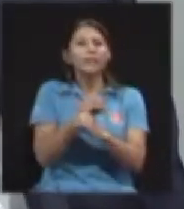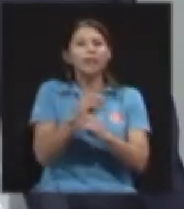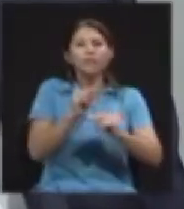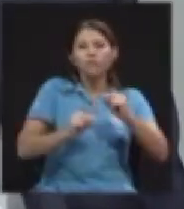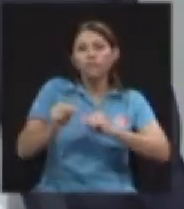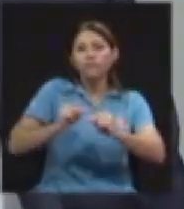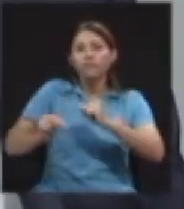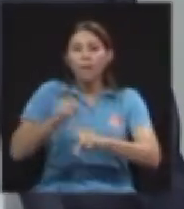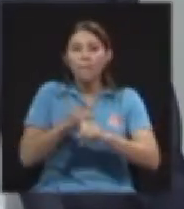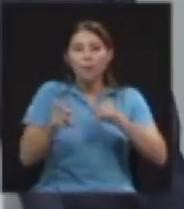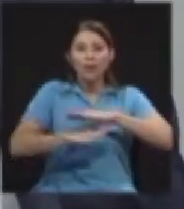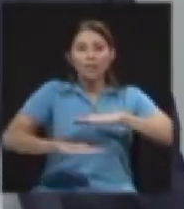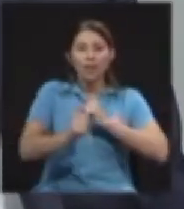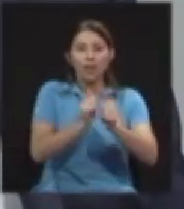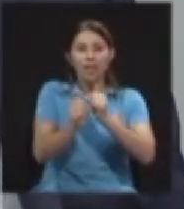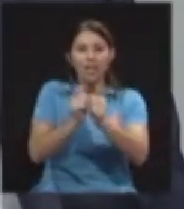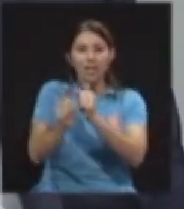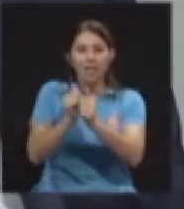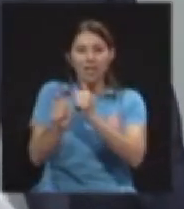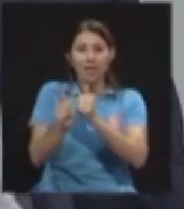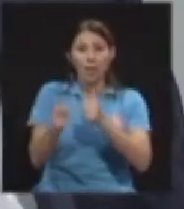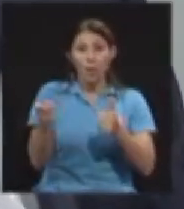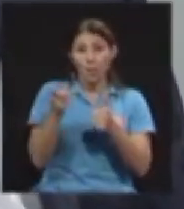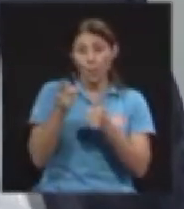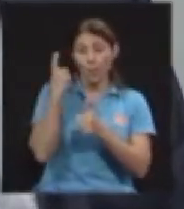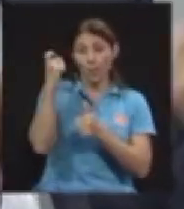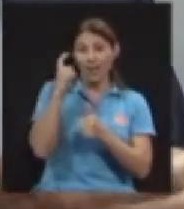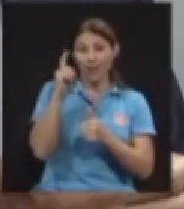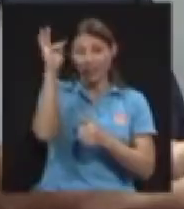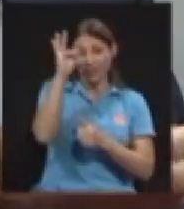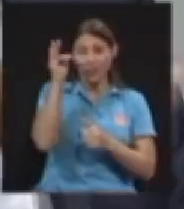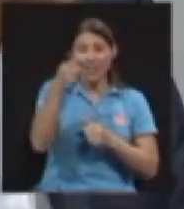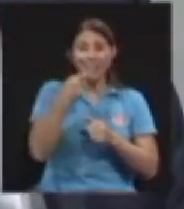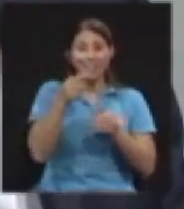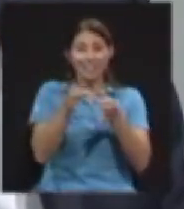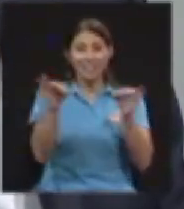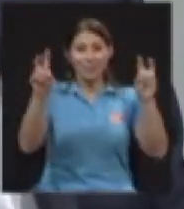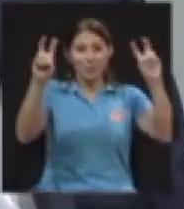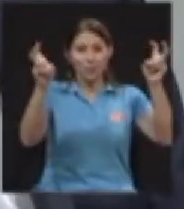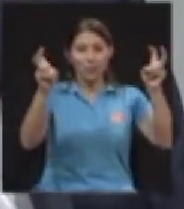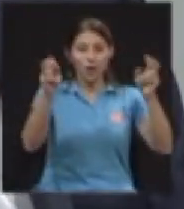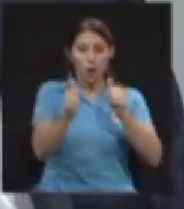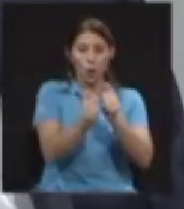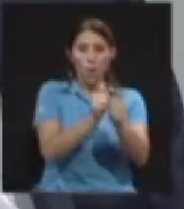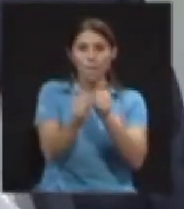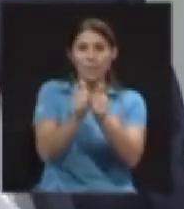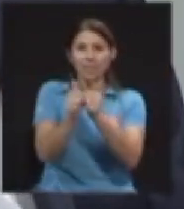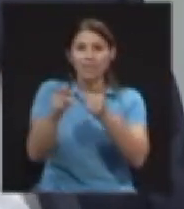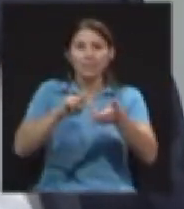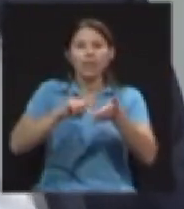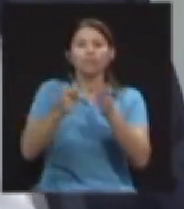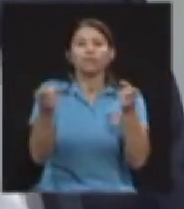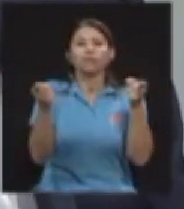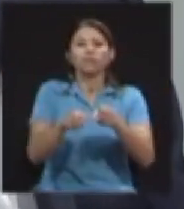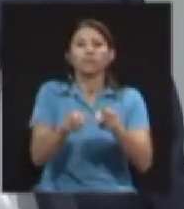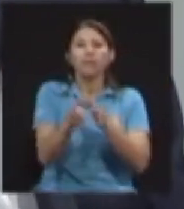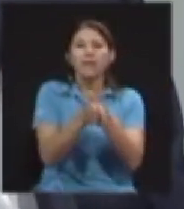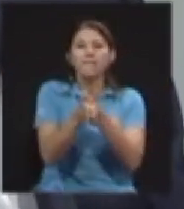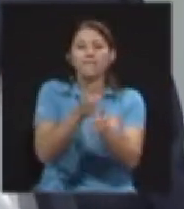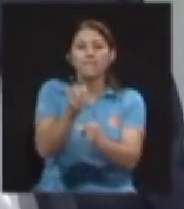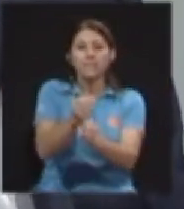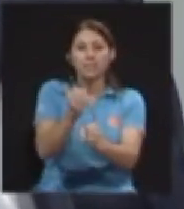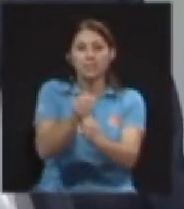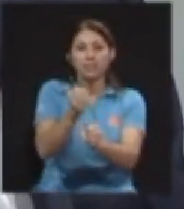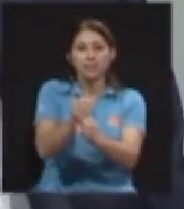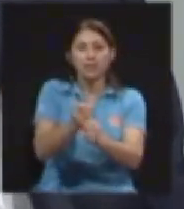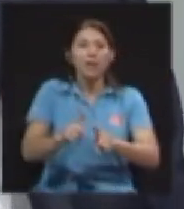primer teorema del bienestar en ciencias económicas dice: competencia lleva a eficiencia. El problema es que